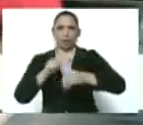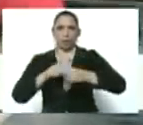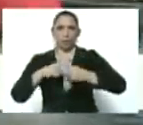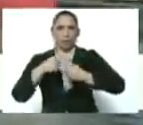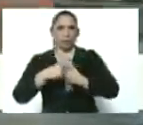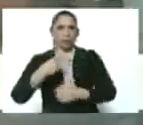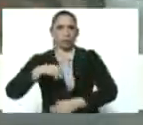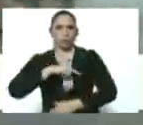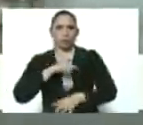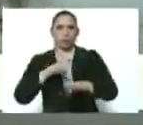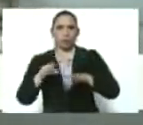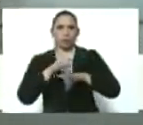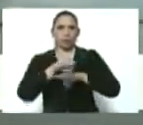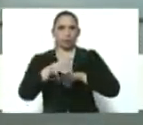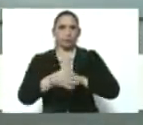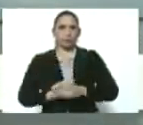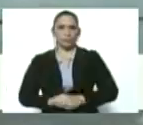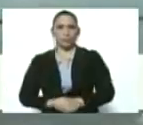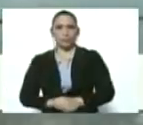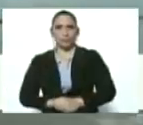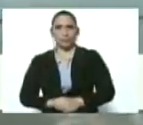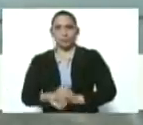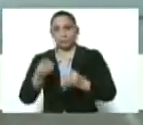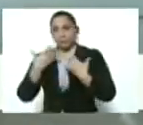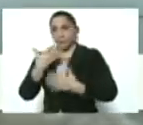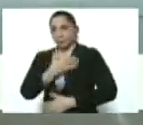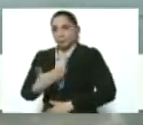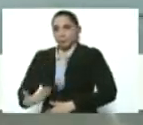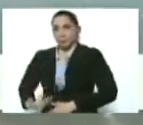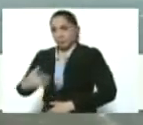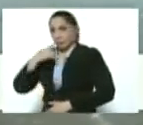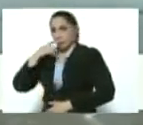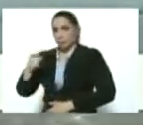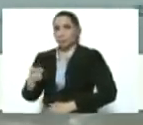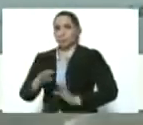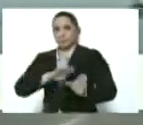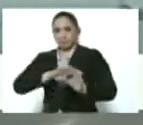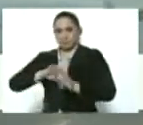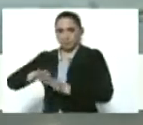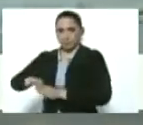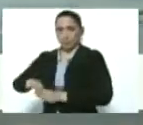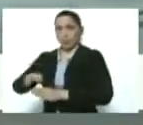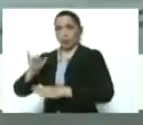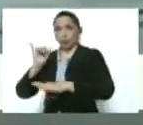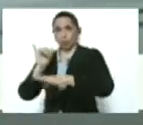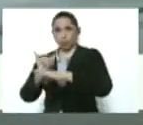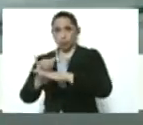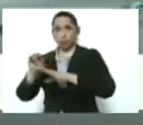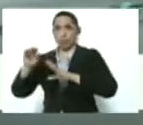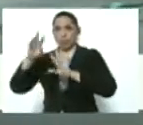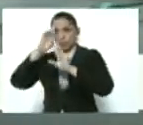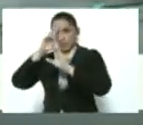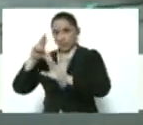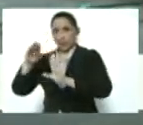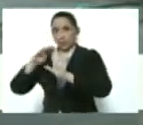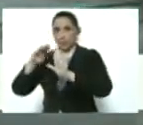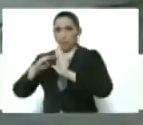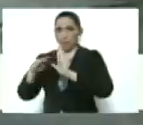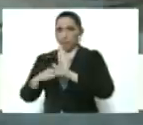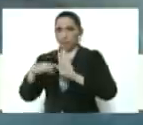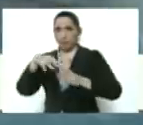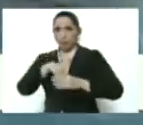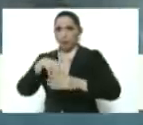nuestro municipio bueno presidente nicolás maduro por otro lado bueno sucre cumpliendo con las medidas de cuarentena